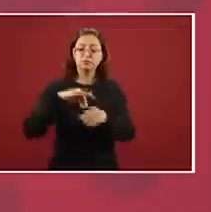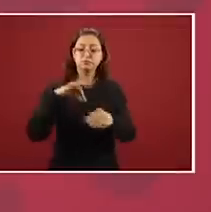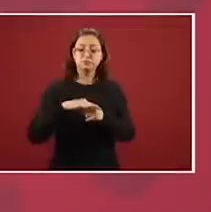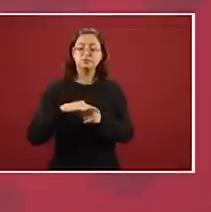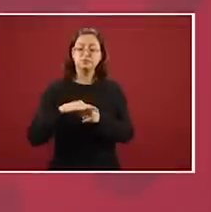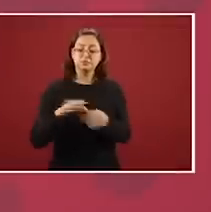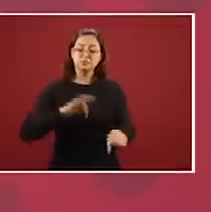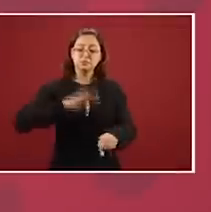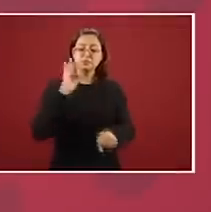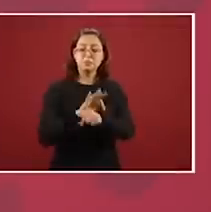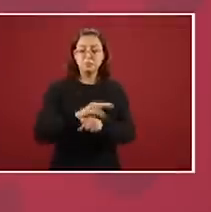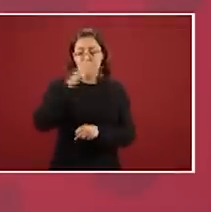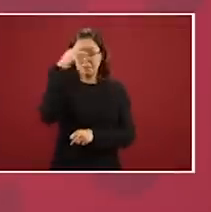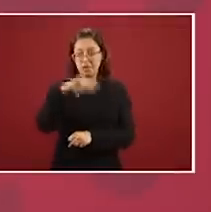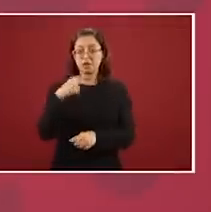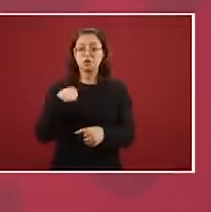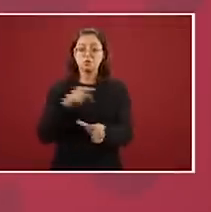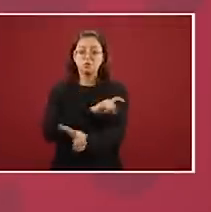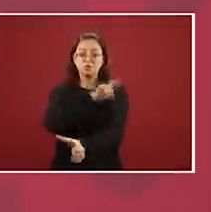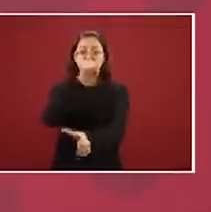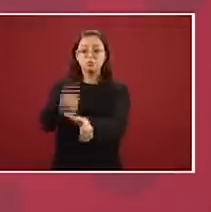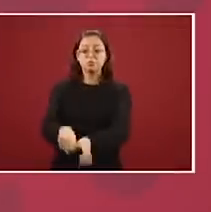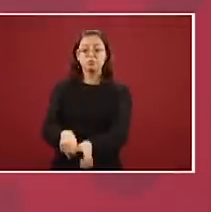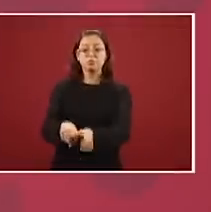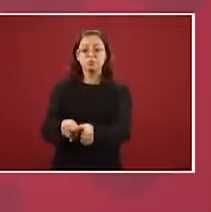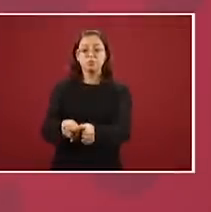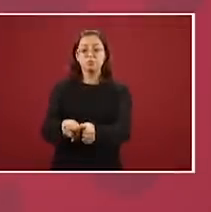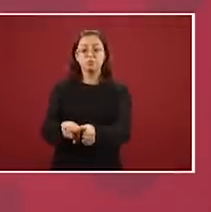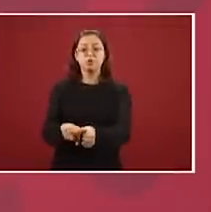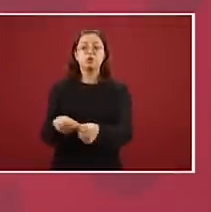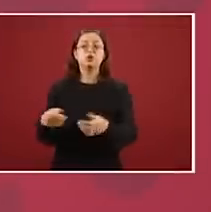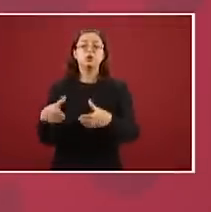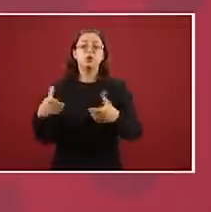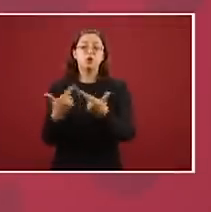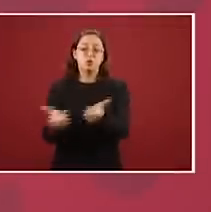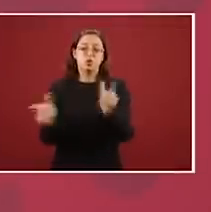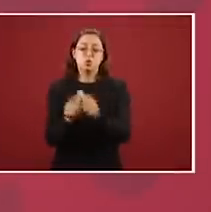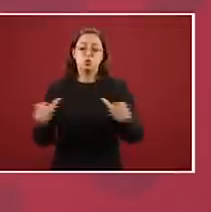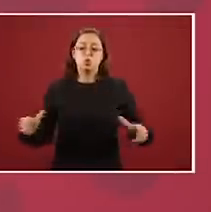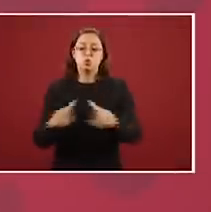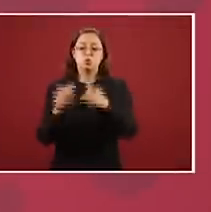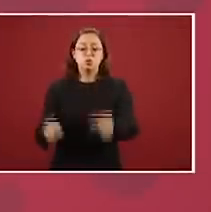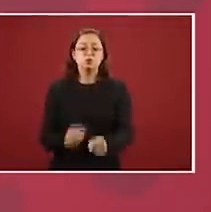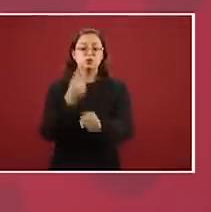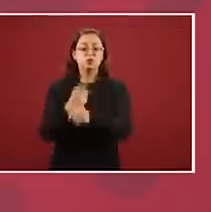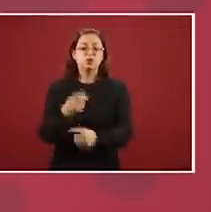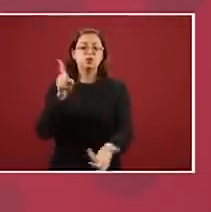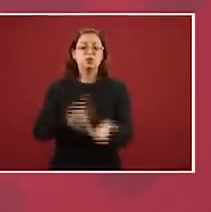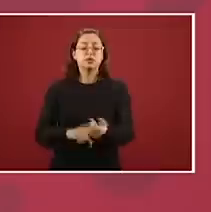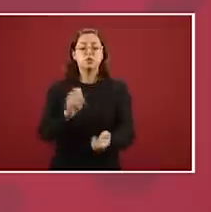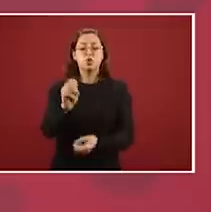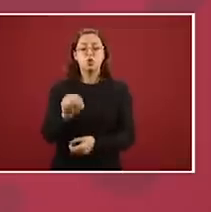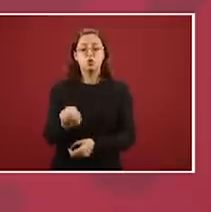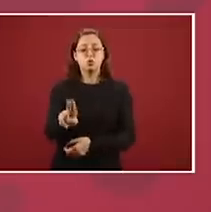para que México forme parte del Cuerpo de Seguridad de la ONU.